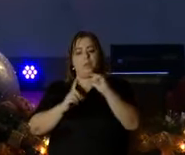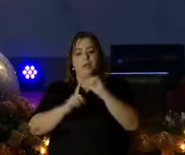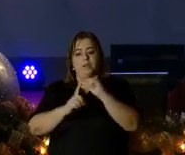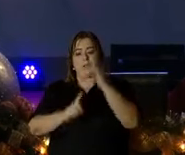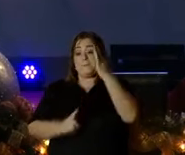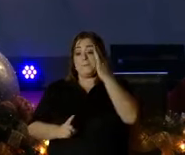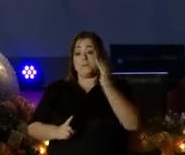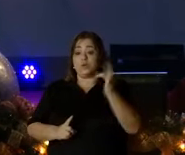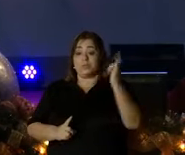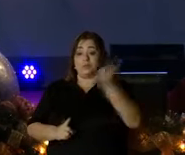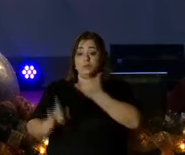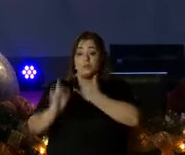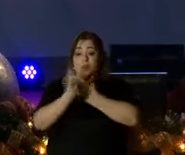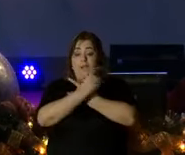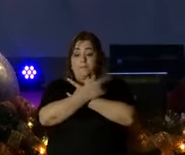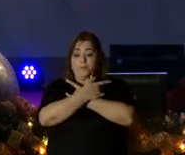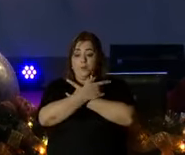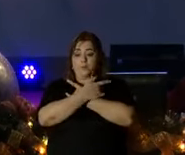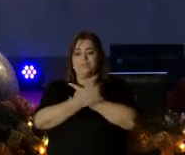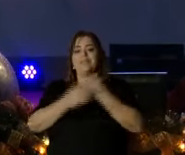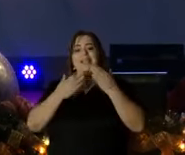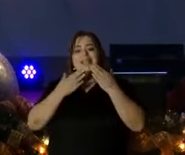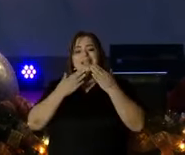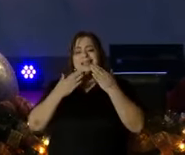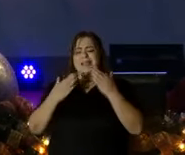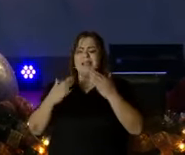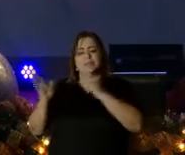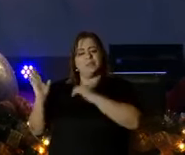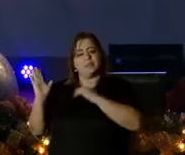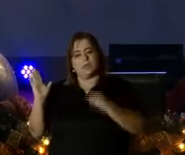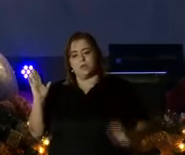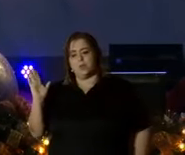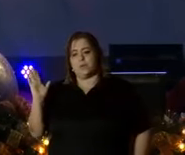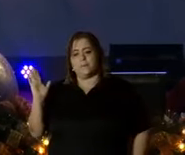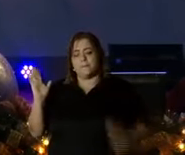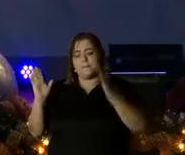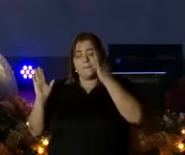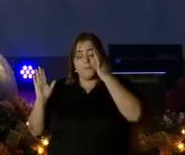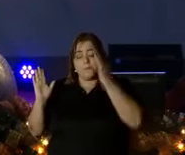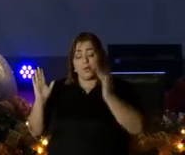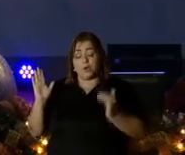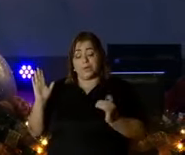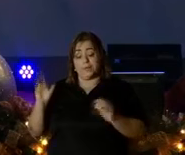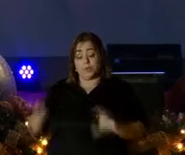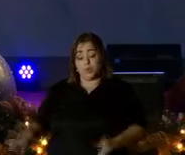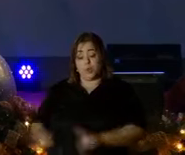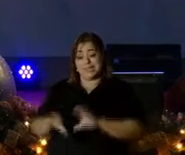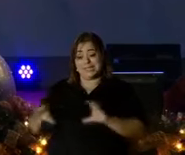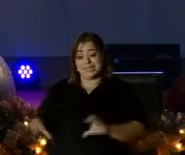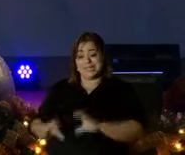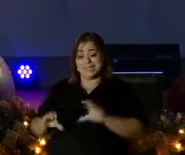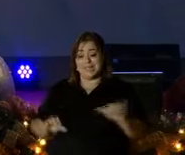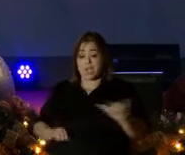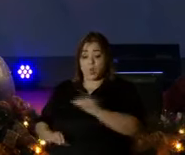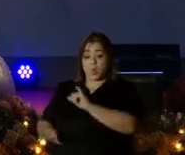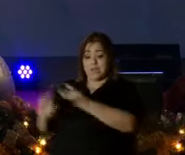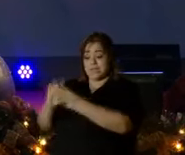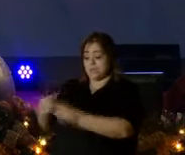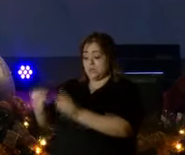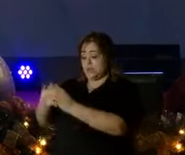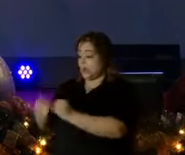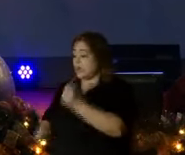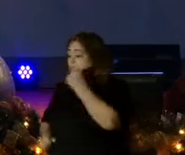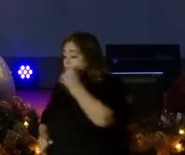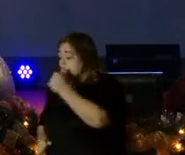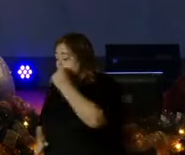tu inmenso amor. Gracias, Señor, porque si lo hiciste con aquella niña, lo hiciste con aquella mujer que